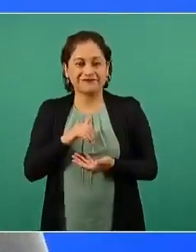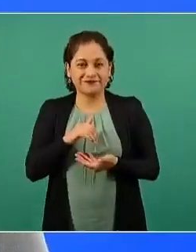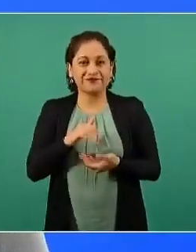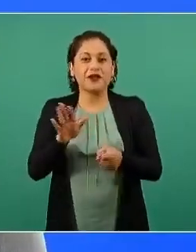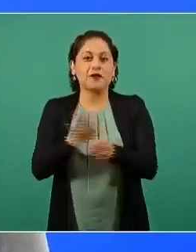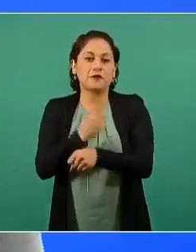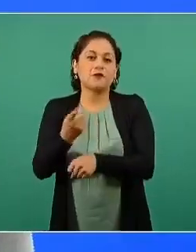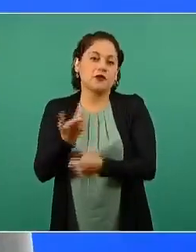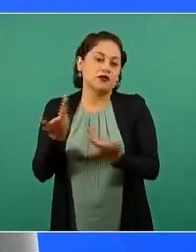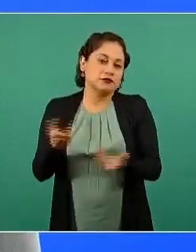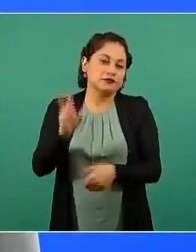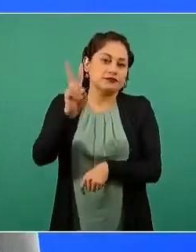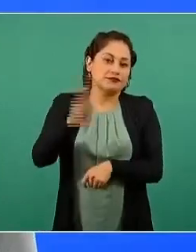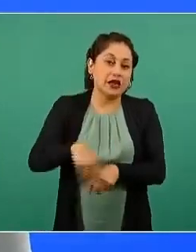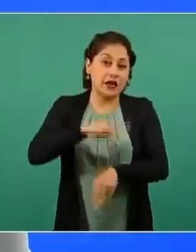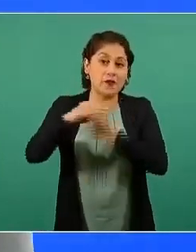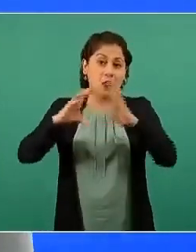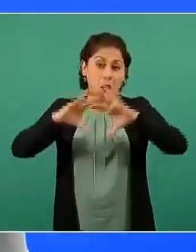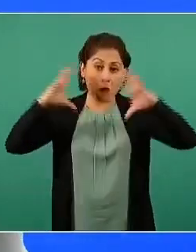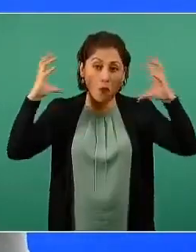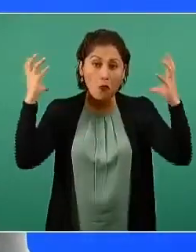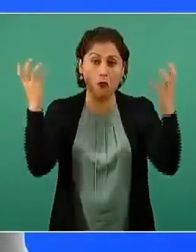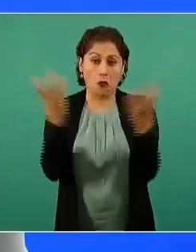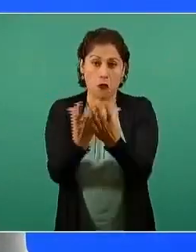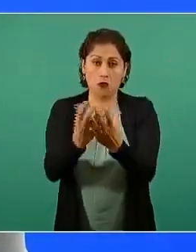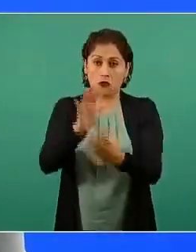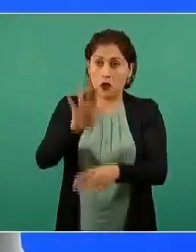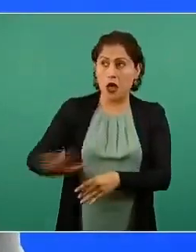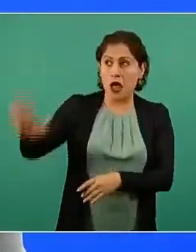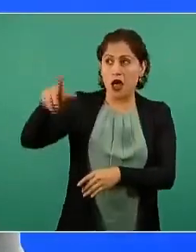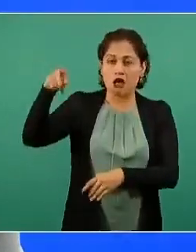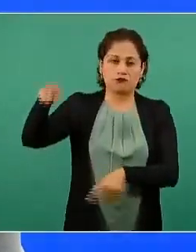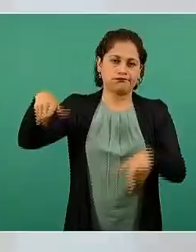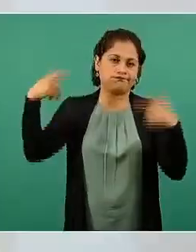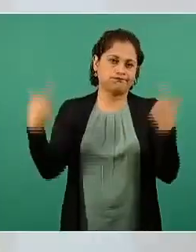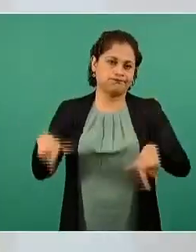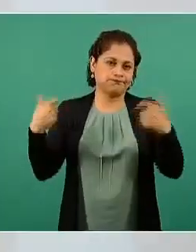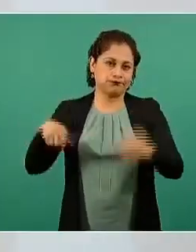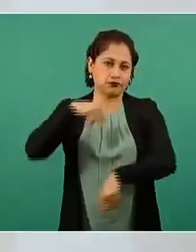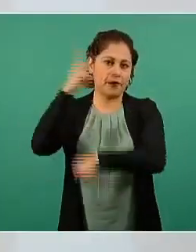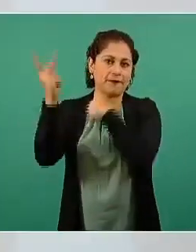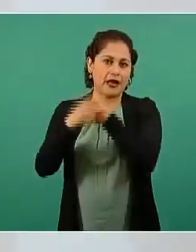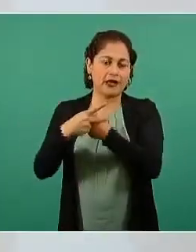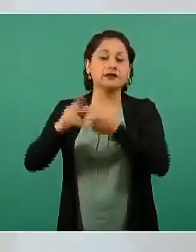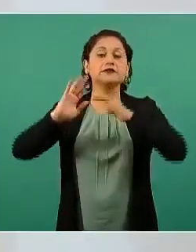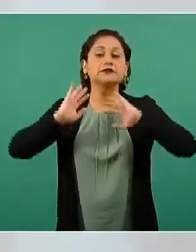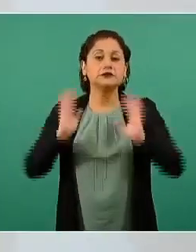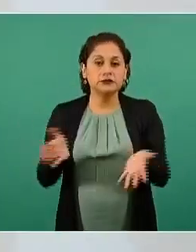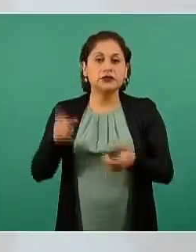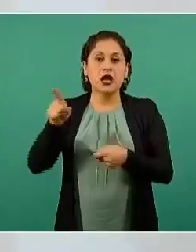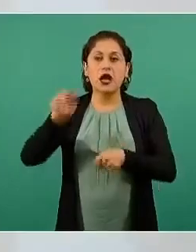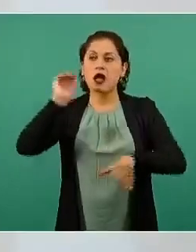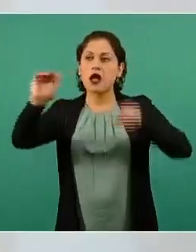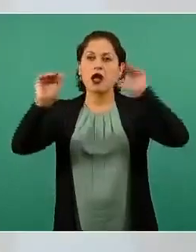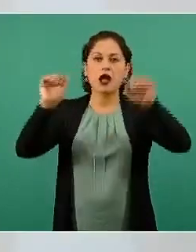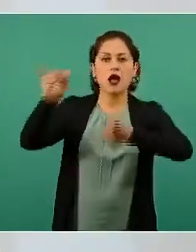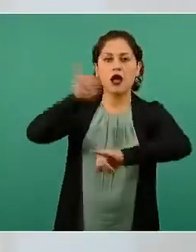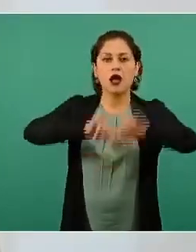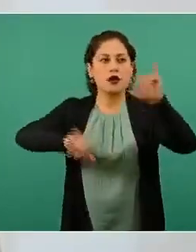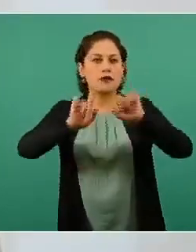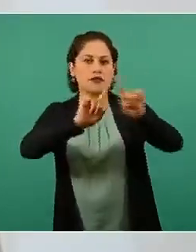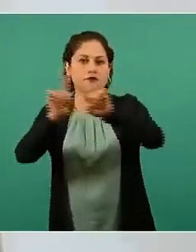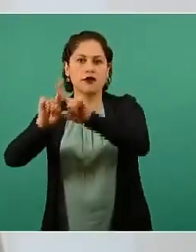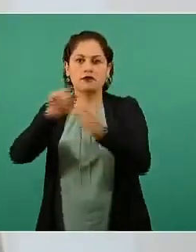del hemisferio norte, los países más ricos, habían comprometido la producción, sobre todo de las plantas de producción local de esos